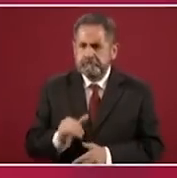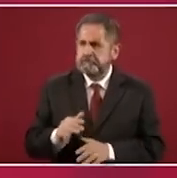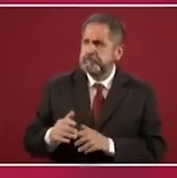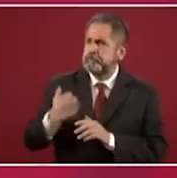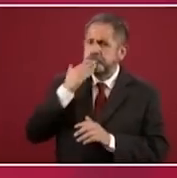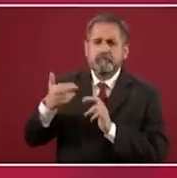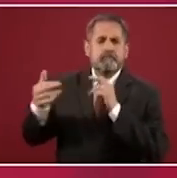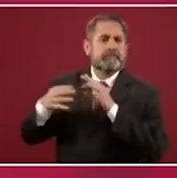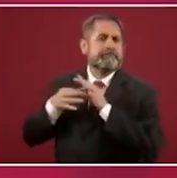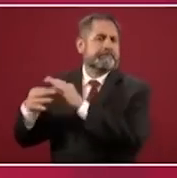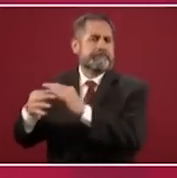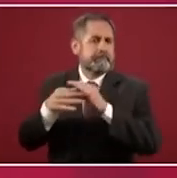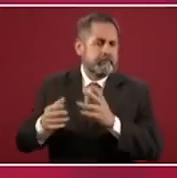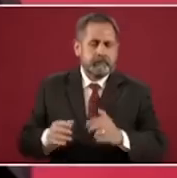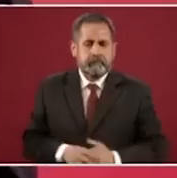relación.